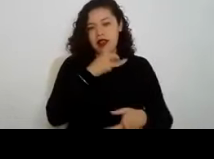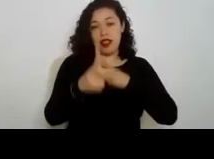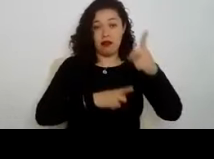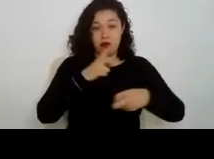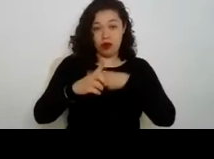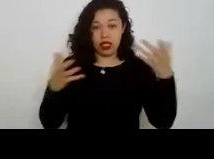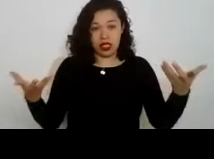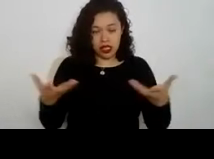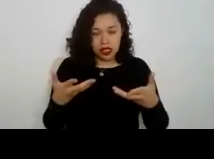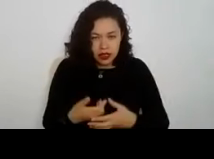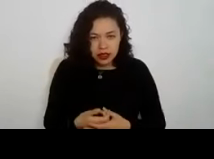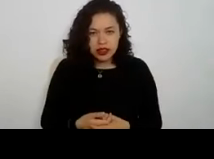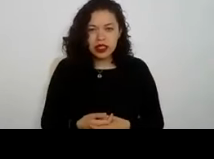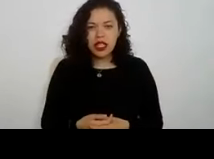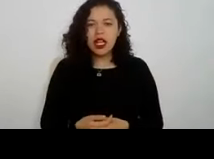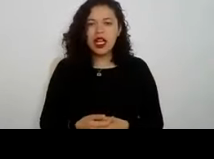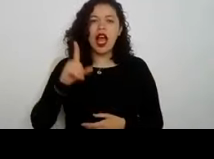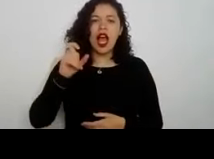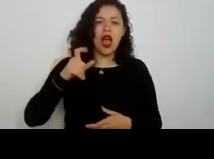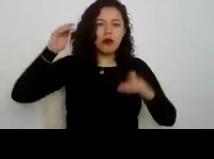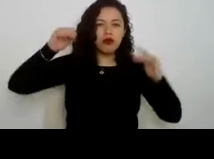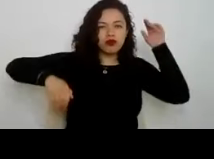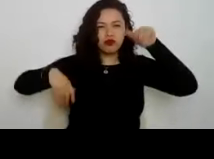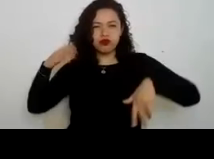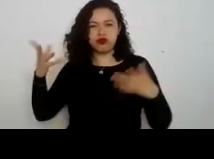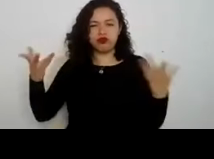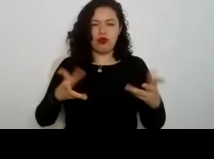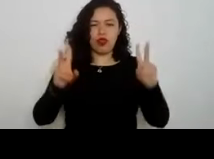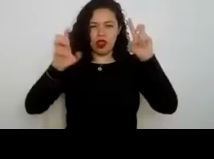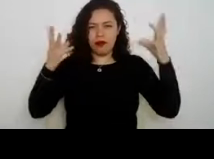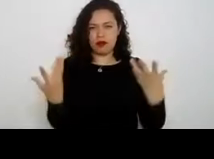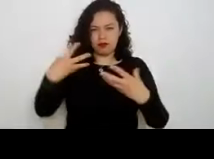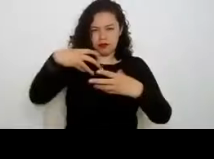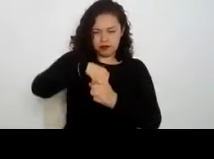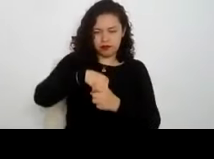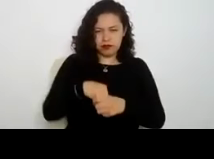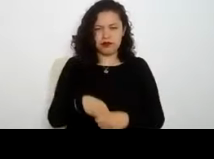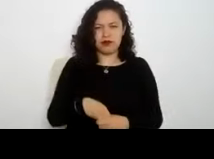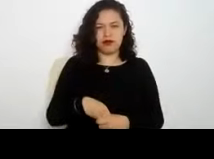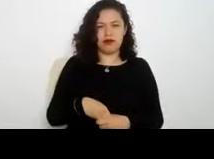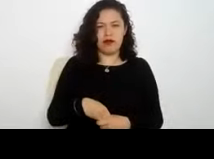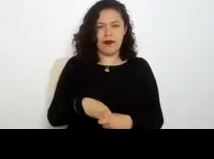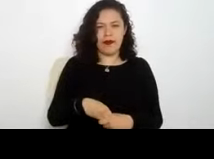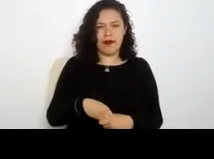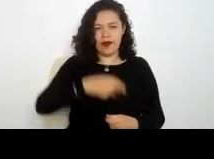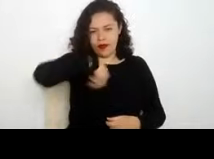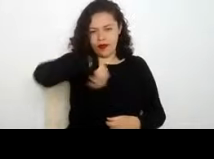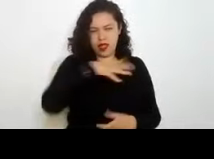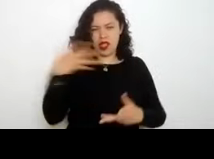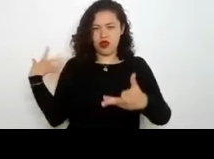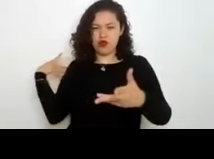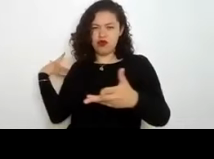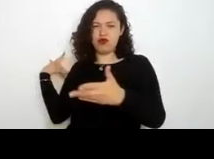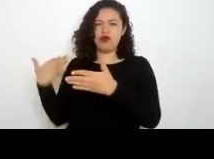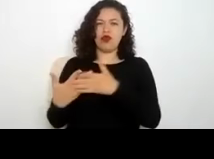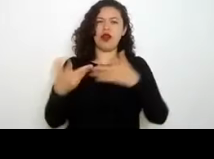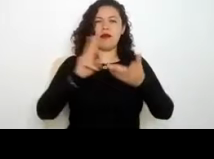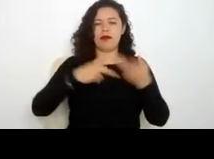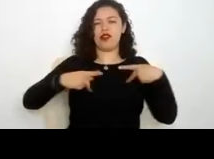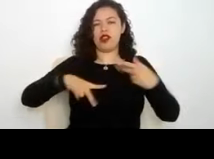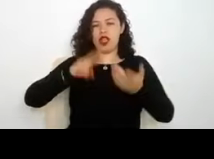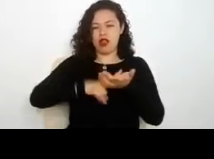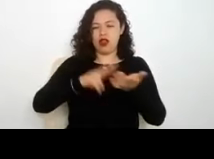acuáticos busca todo este tema de inclusión. Entonces, hemos trabajado a lo largo de estos años con personas muy valiosas, personas pues, que están levantando